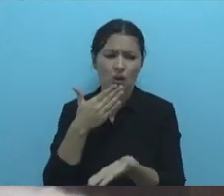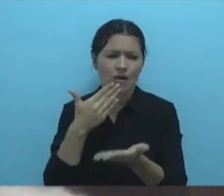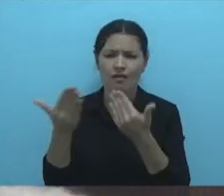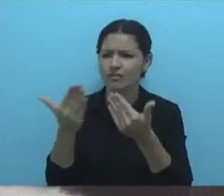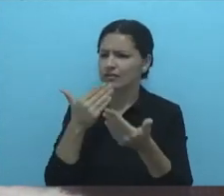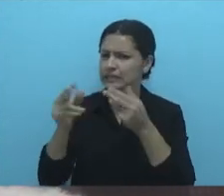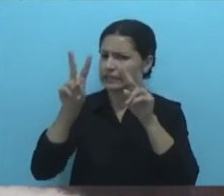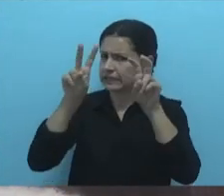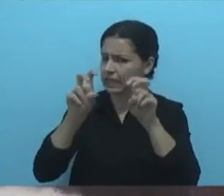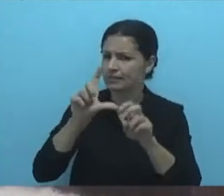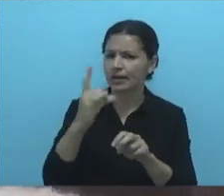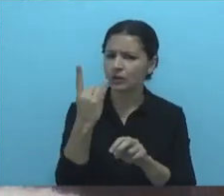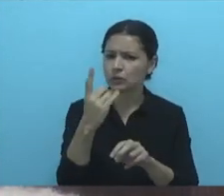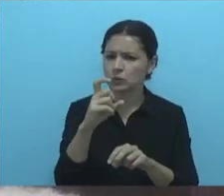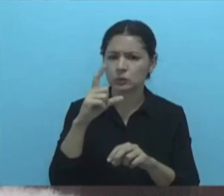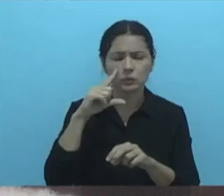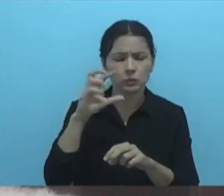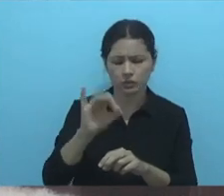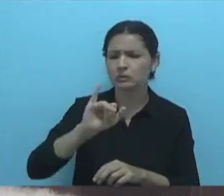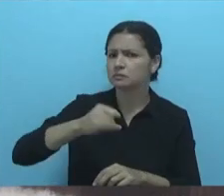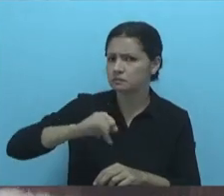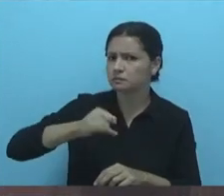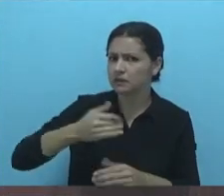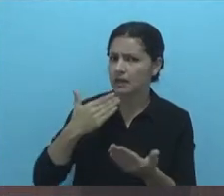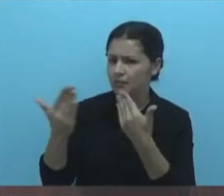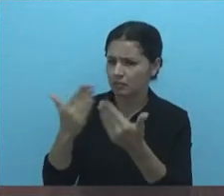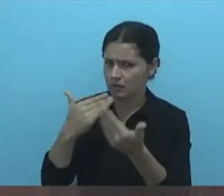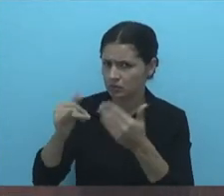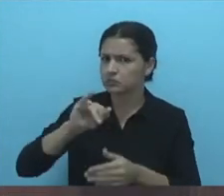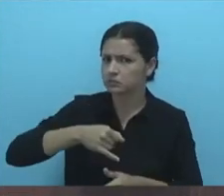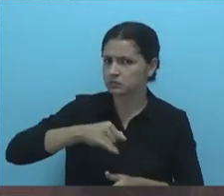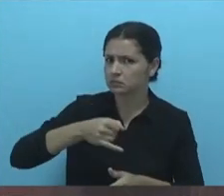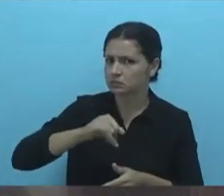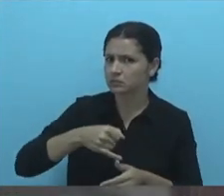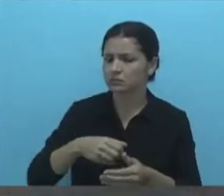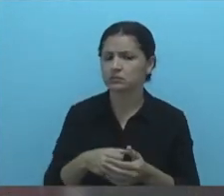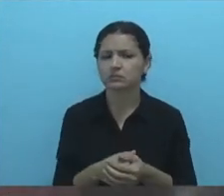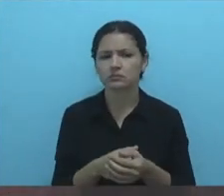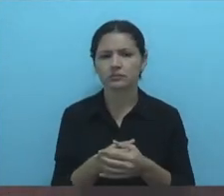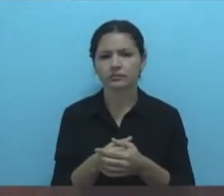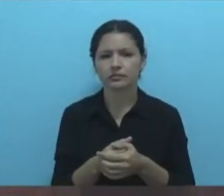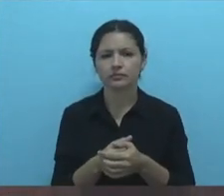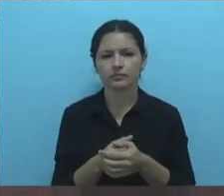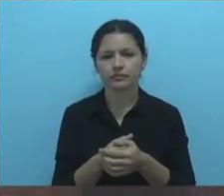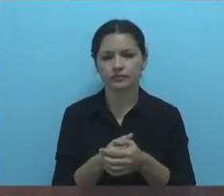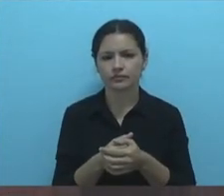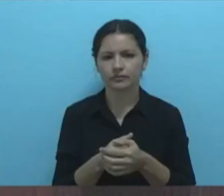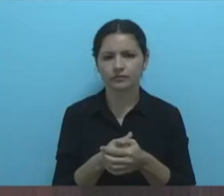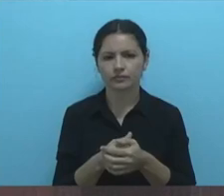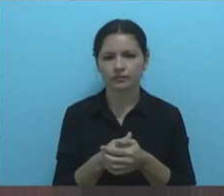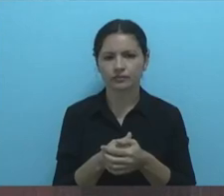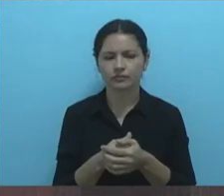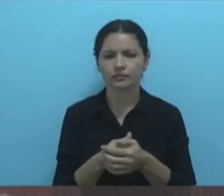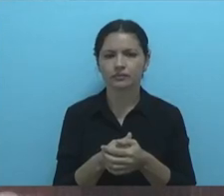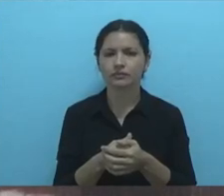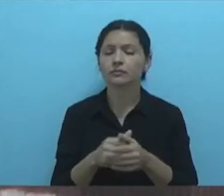en un sinfín de lugares sobre lo que pasaba con Lucio y sobre la situación que había llevado a su muerte y eso también tuvo que ver con el